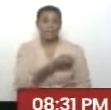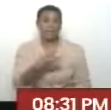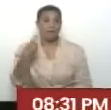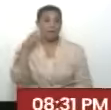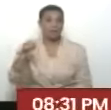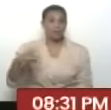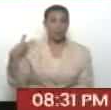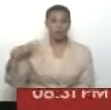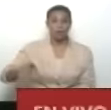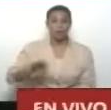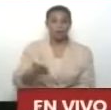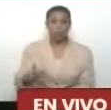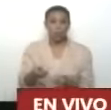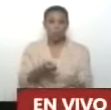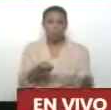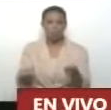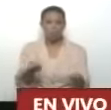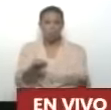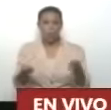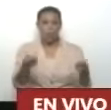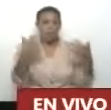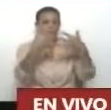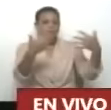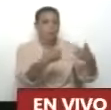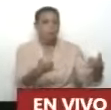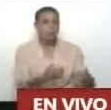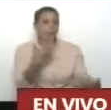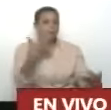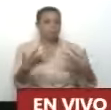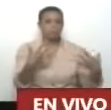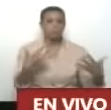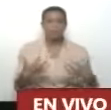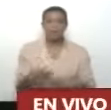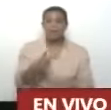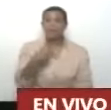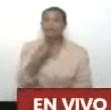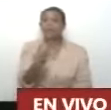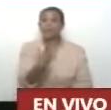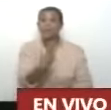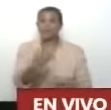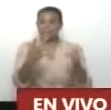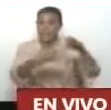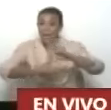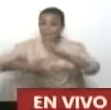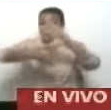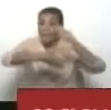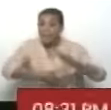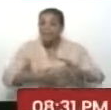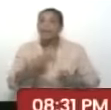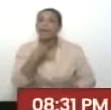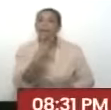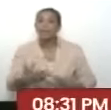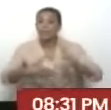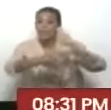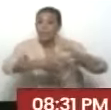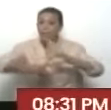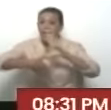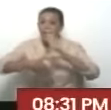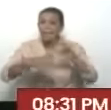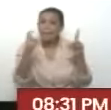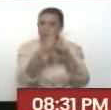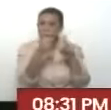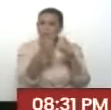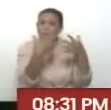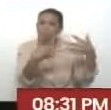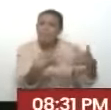ahí y controla los titulares, todo de La Voz de América. Búscate tú ahí en La Voz de América para ver el lenguaje, no la he